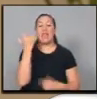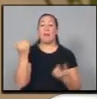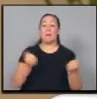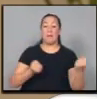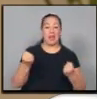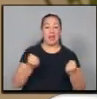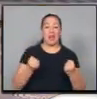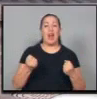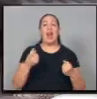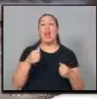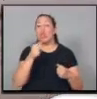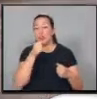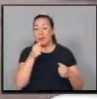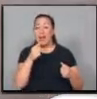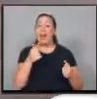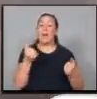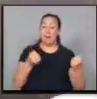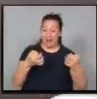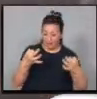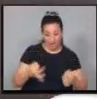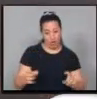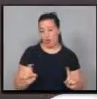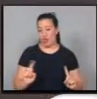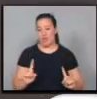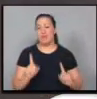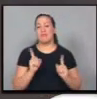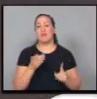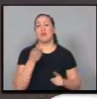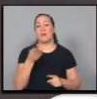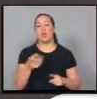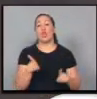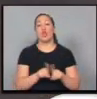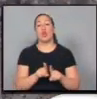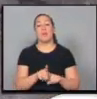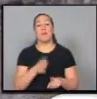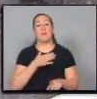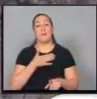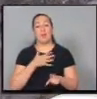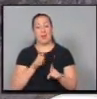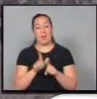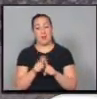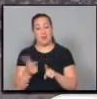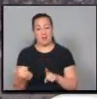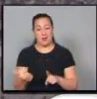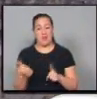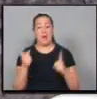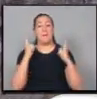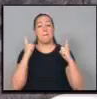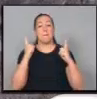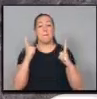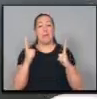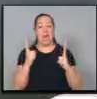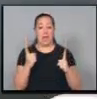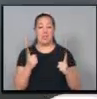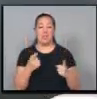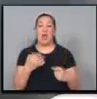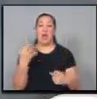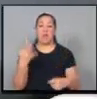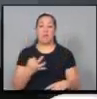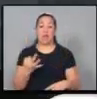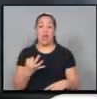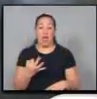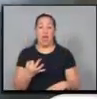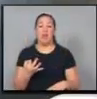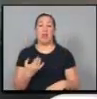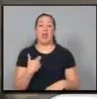no es compatible. Entonces nosotros lo que pedimos es eso. Así como mi hermana, fue una docente ejemplar, yo le pido por